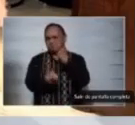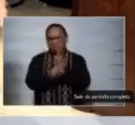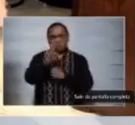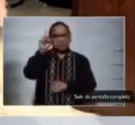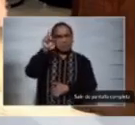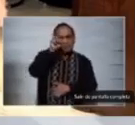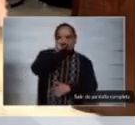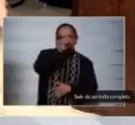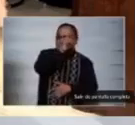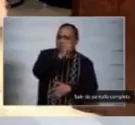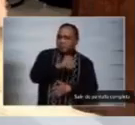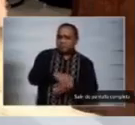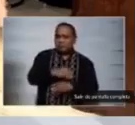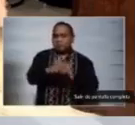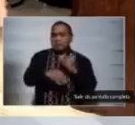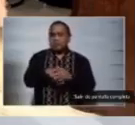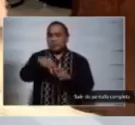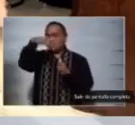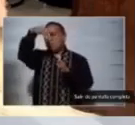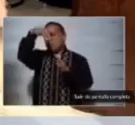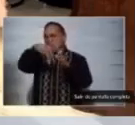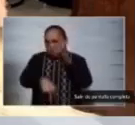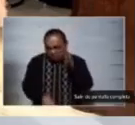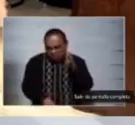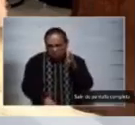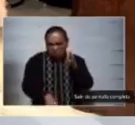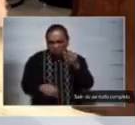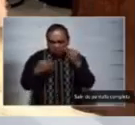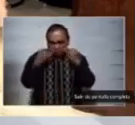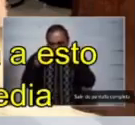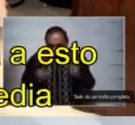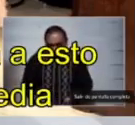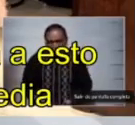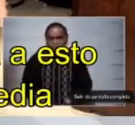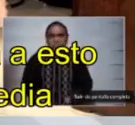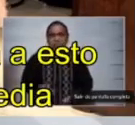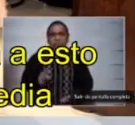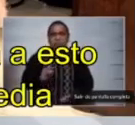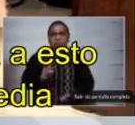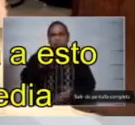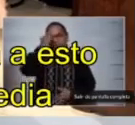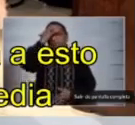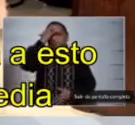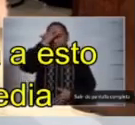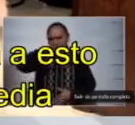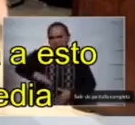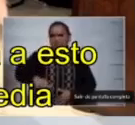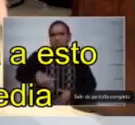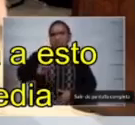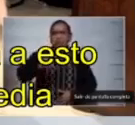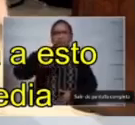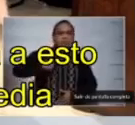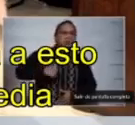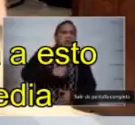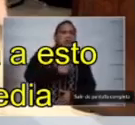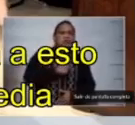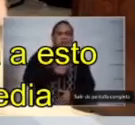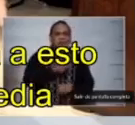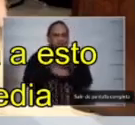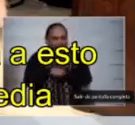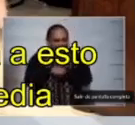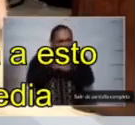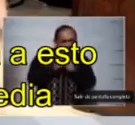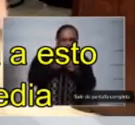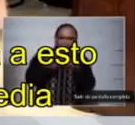de los abismos sabemos en que estamos en que nos hemos metido y que aunque a veces le queremos poner gracia a esto que